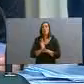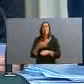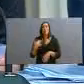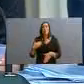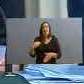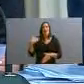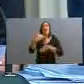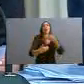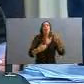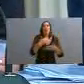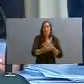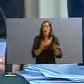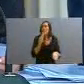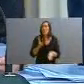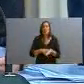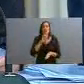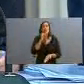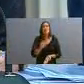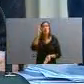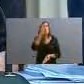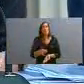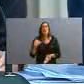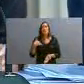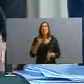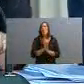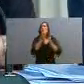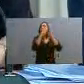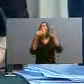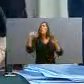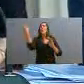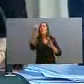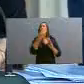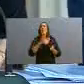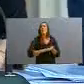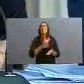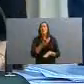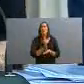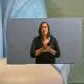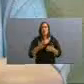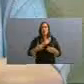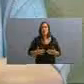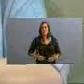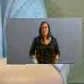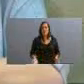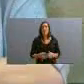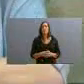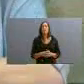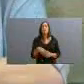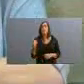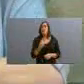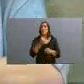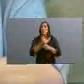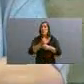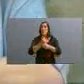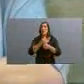humanos, lo ratifico, somos un país modelo. Estamos trabajando en materia también